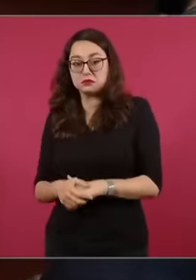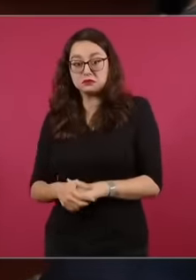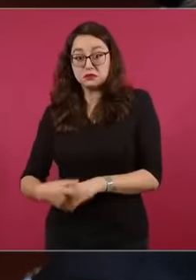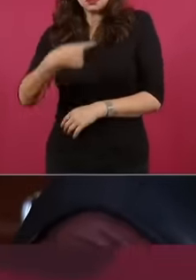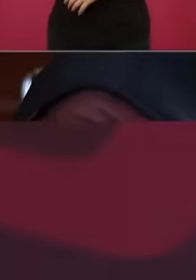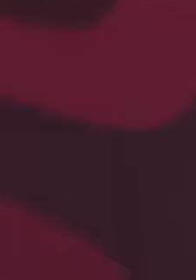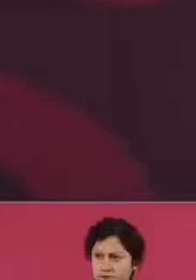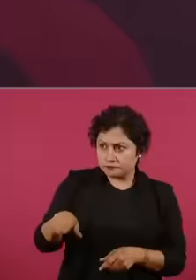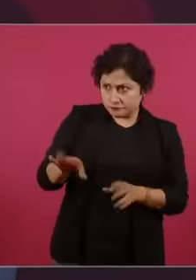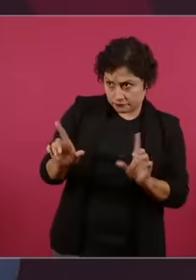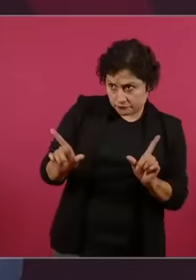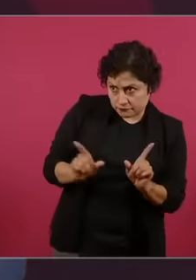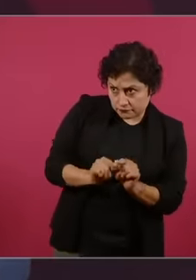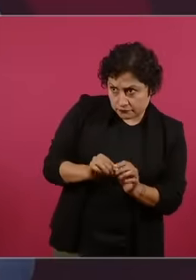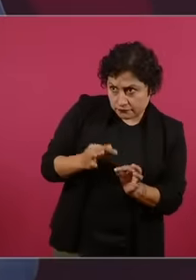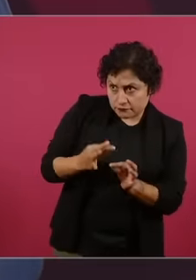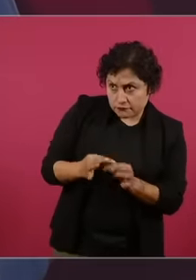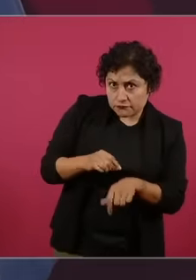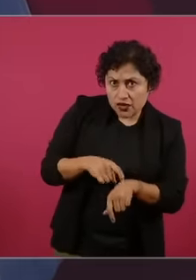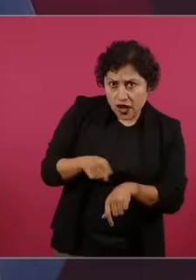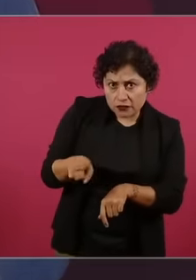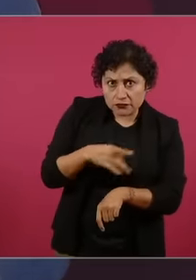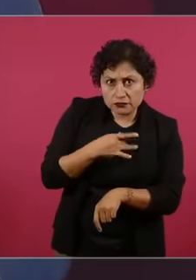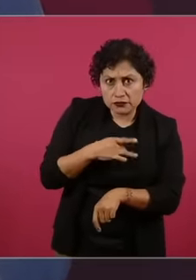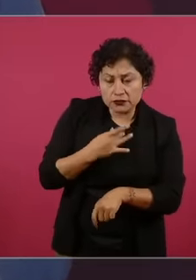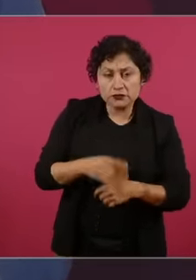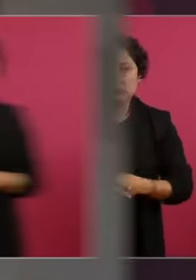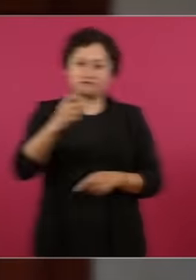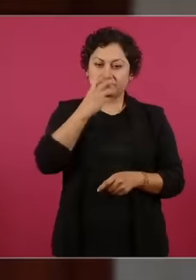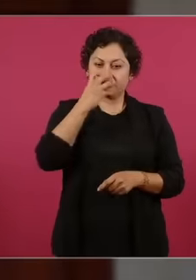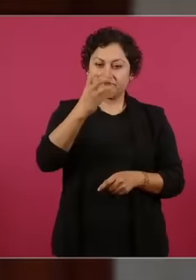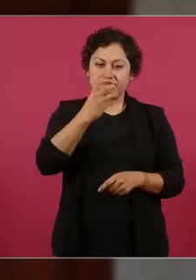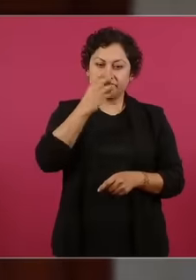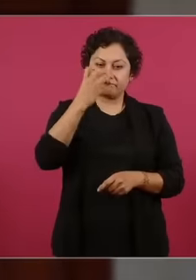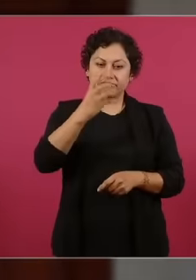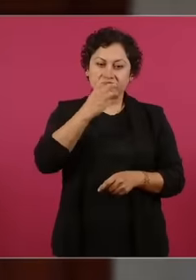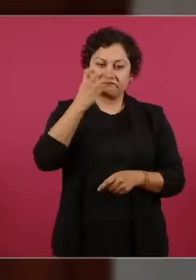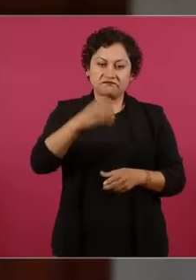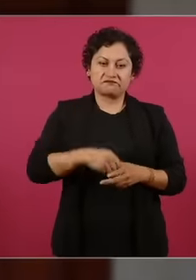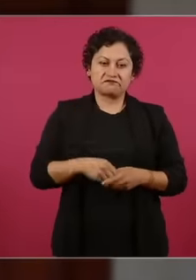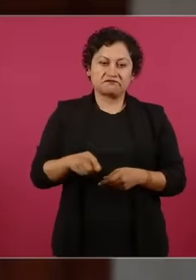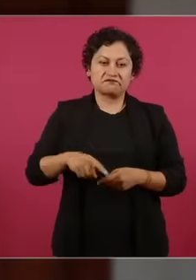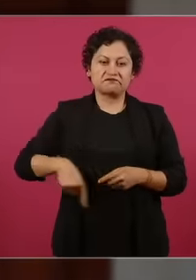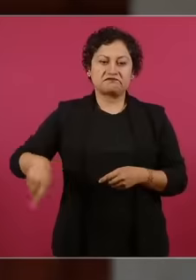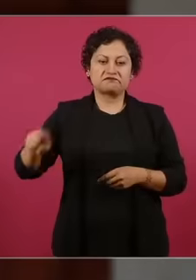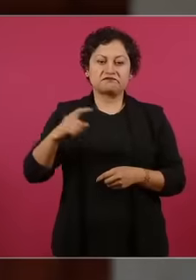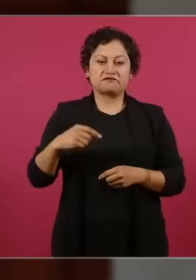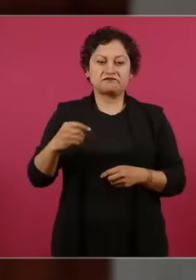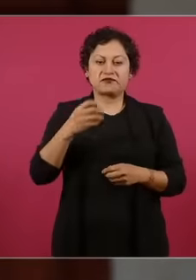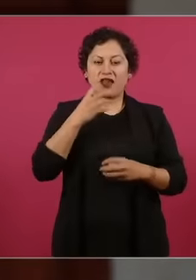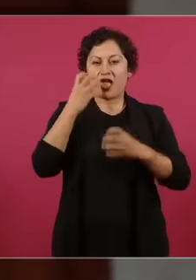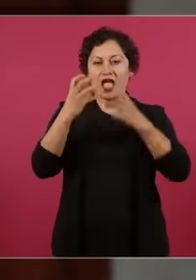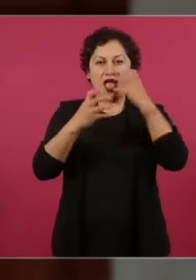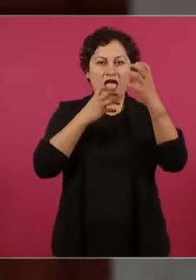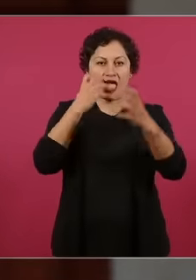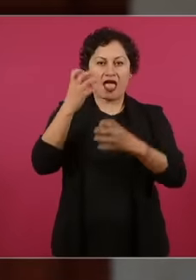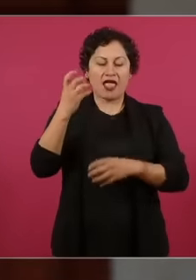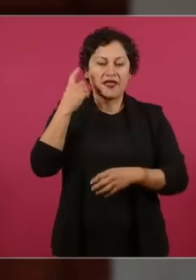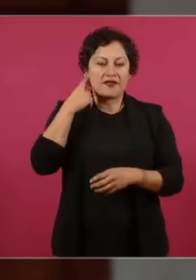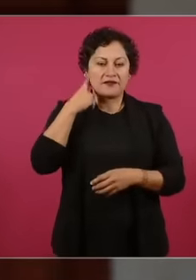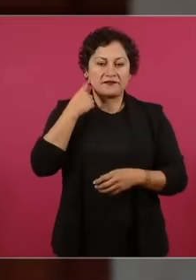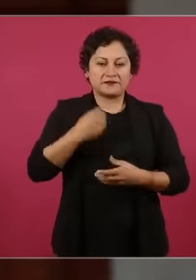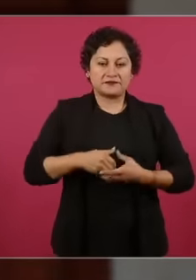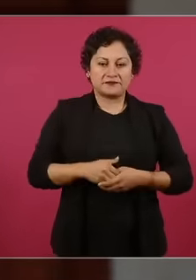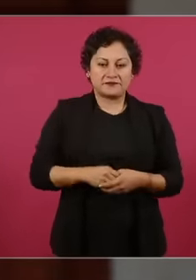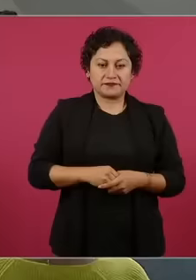esta reportera que llegó a la mañanera del presidente López Obrador. Reina Aide Ramírez quiso encarar